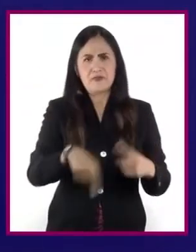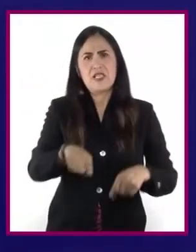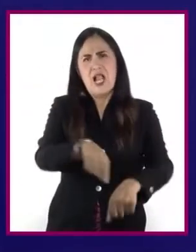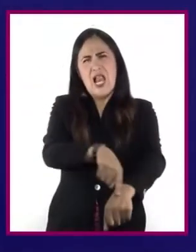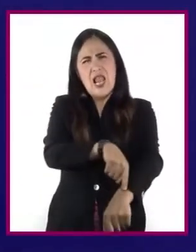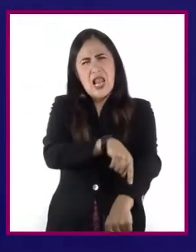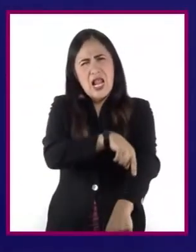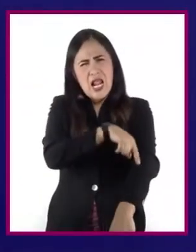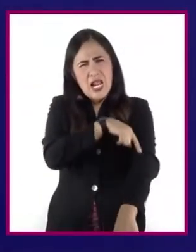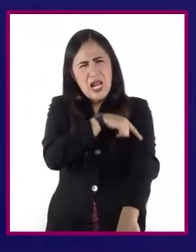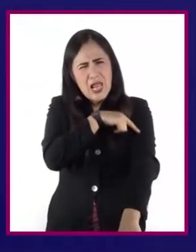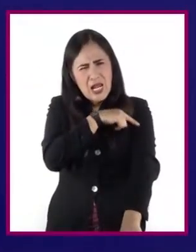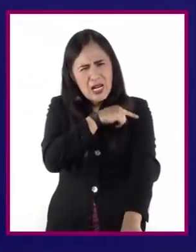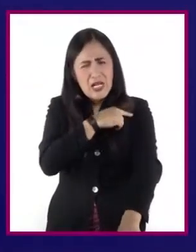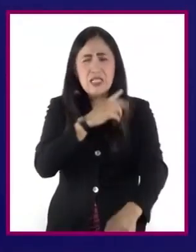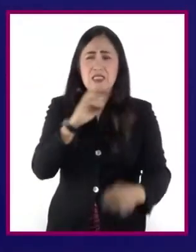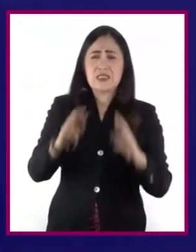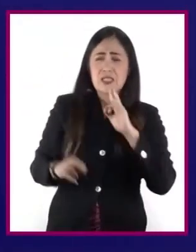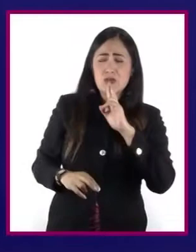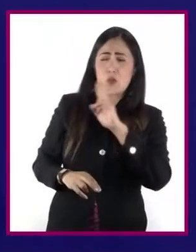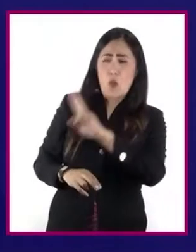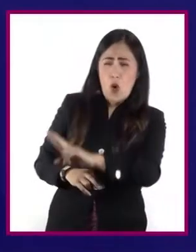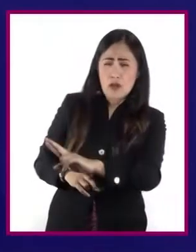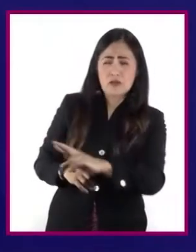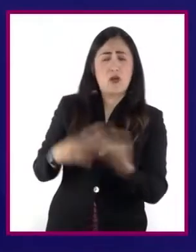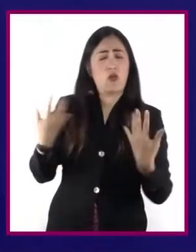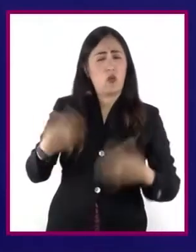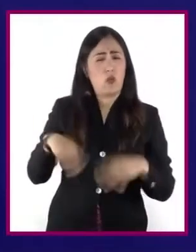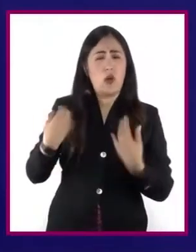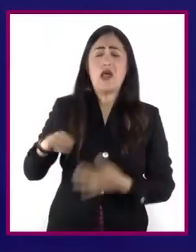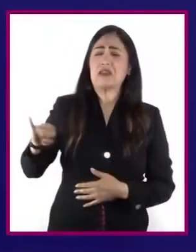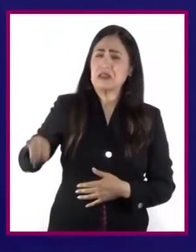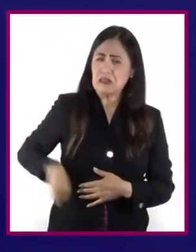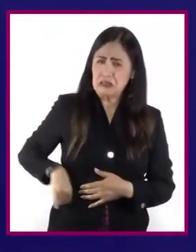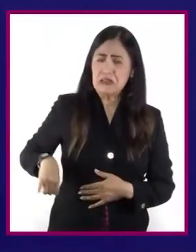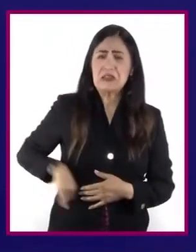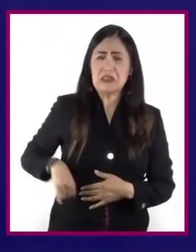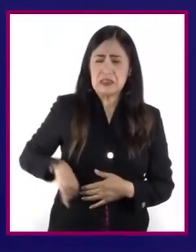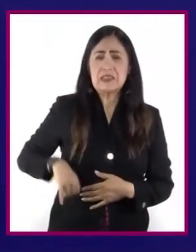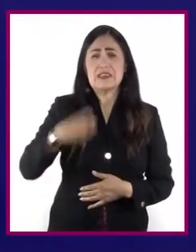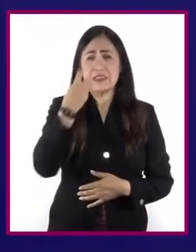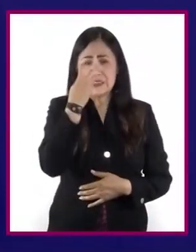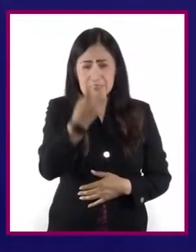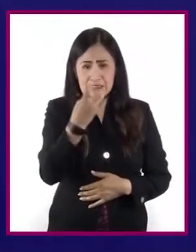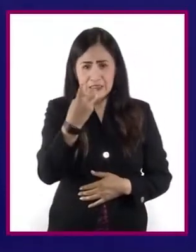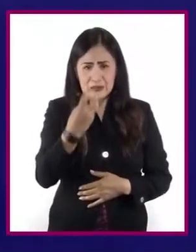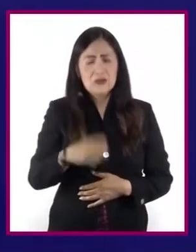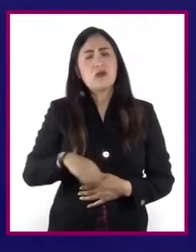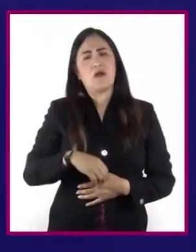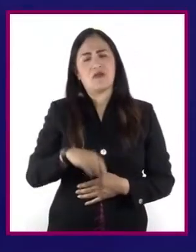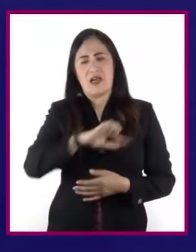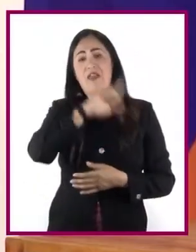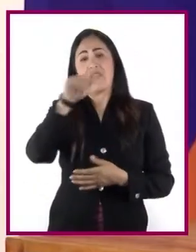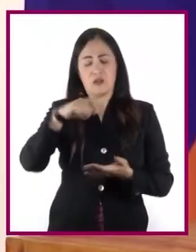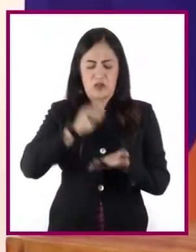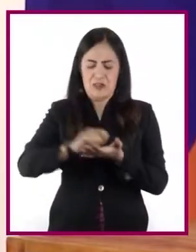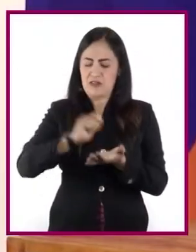explaye y dé respuestas amplias e interesantes que valen la pena incluir en la entrevista